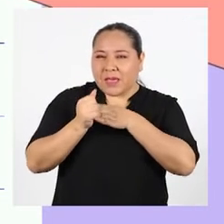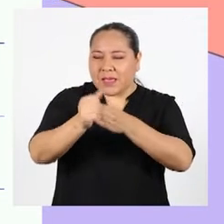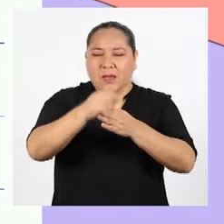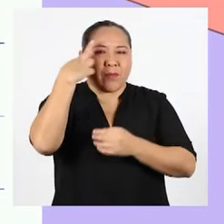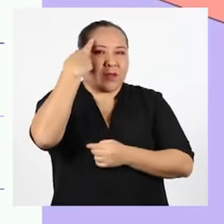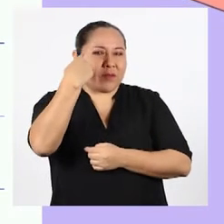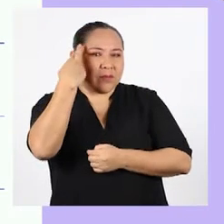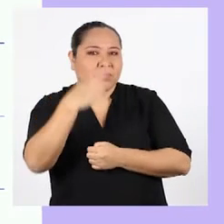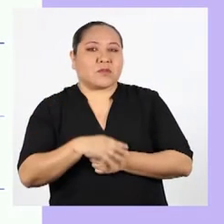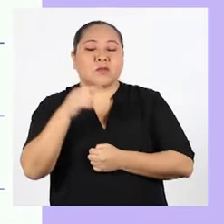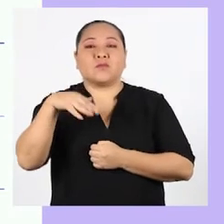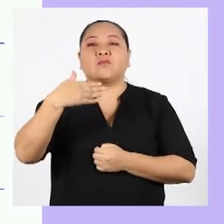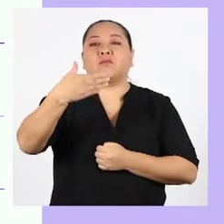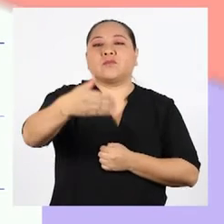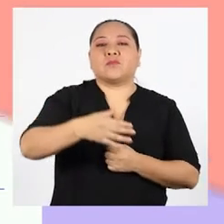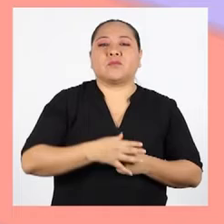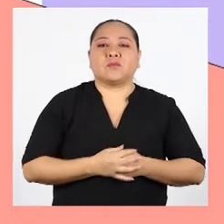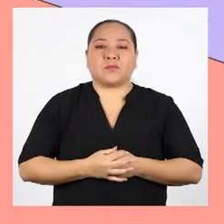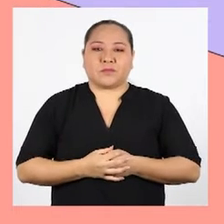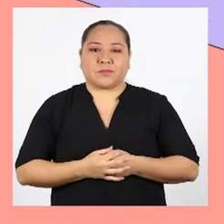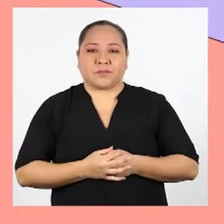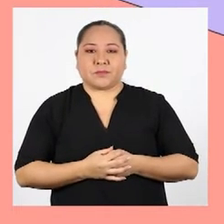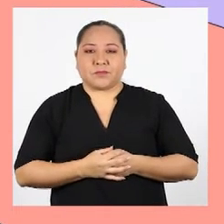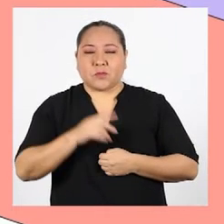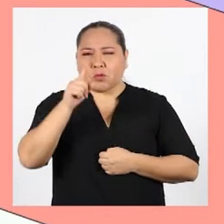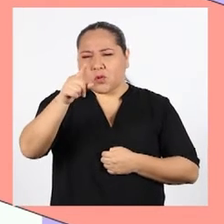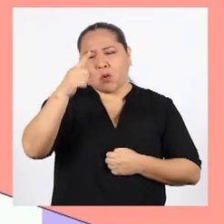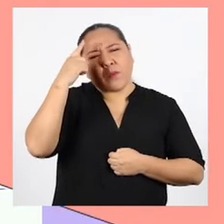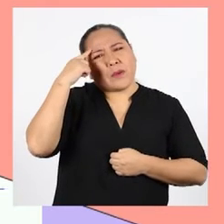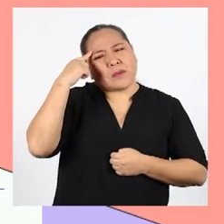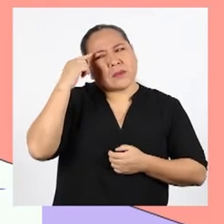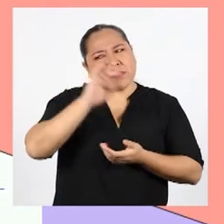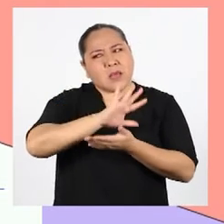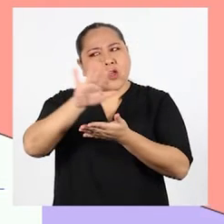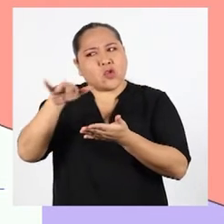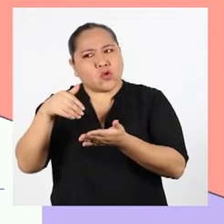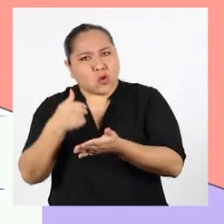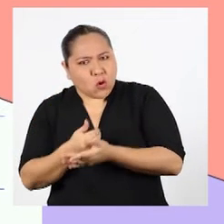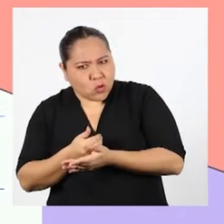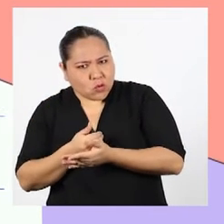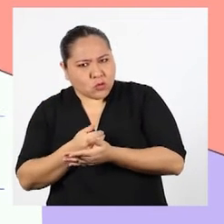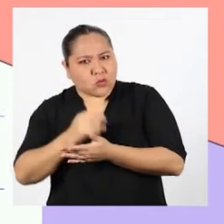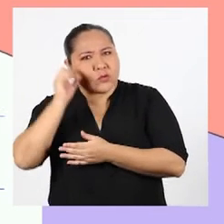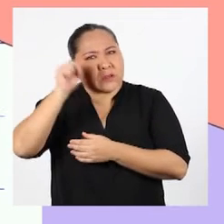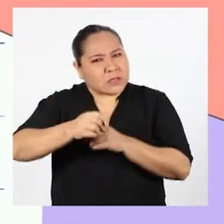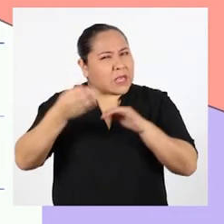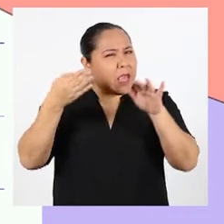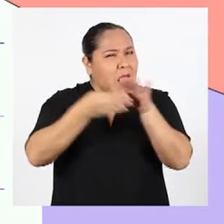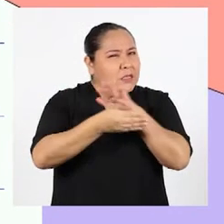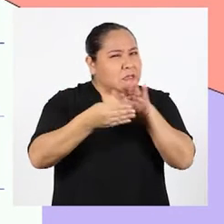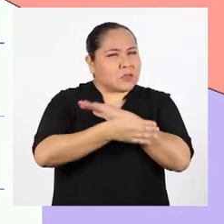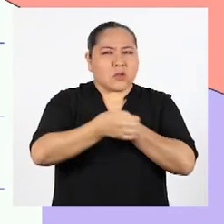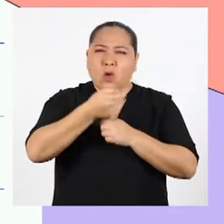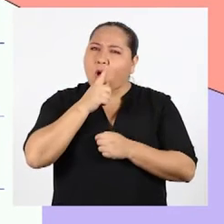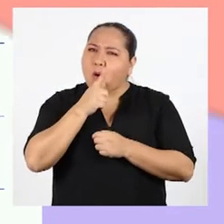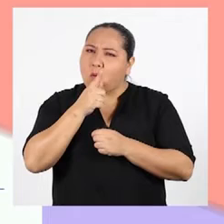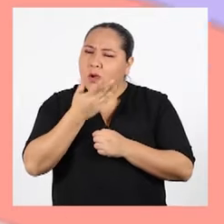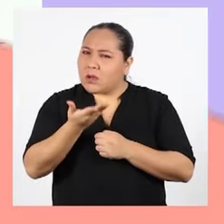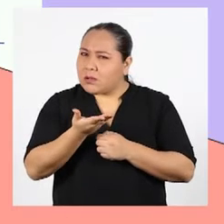para reflexionar son las siguientes. ¿Dirías que todas y todos tenemos acceso a agua potable?